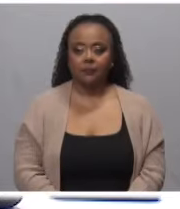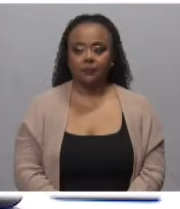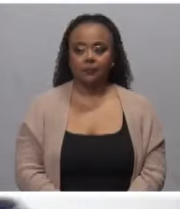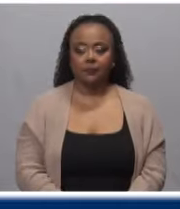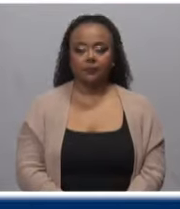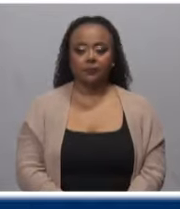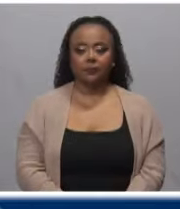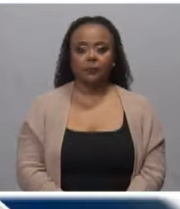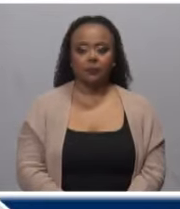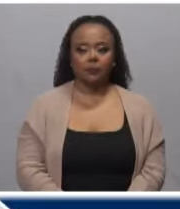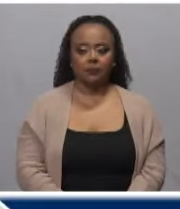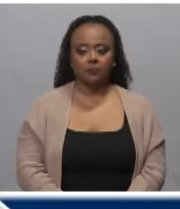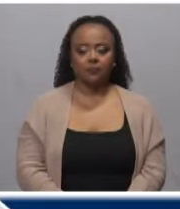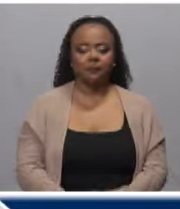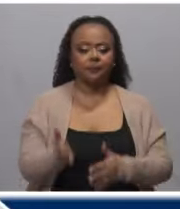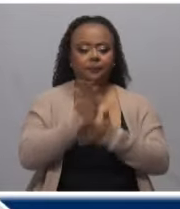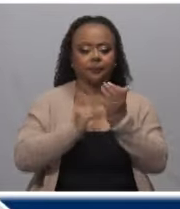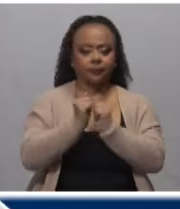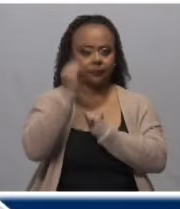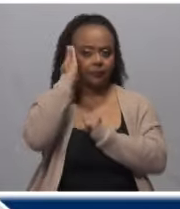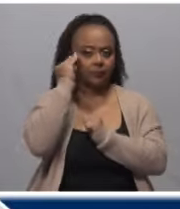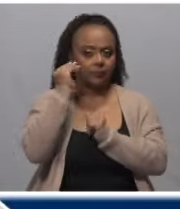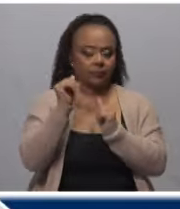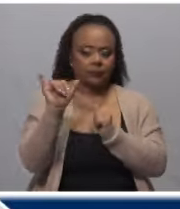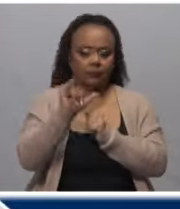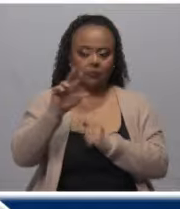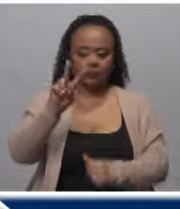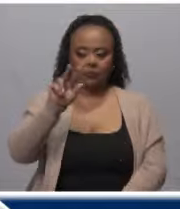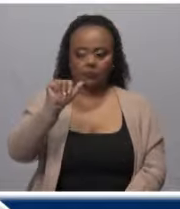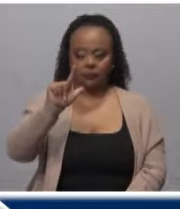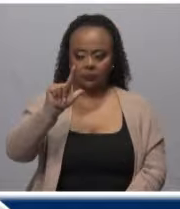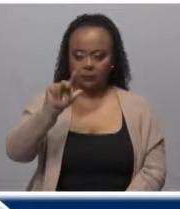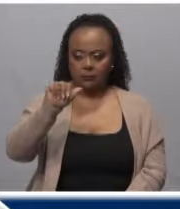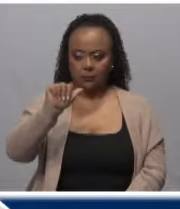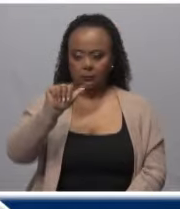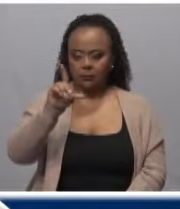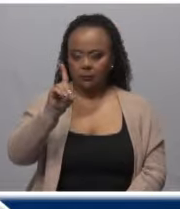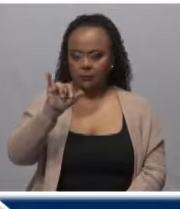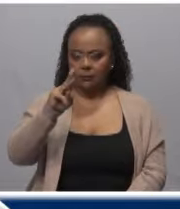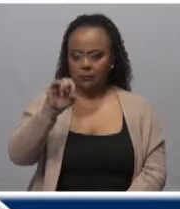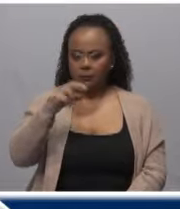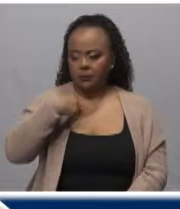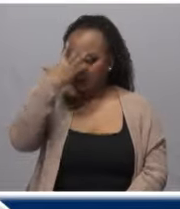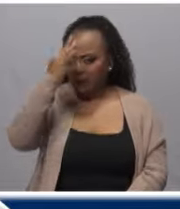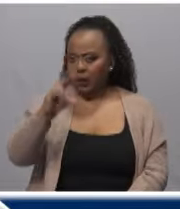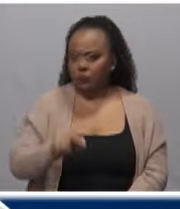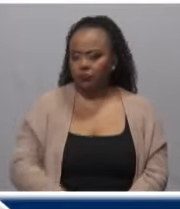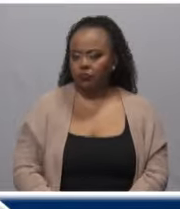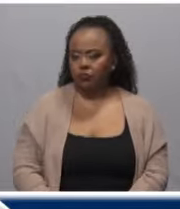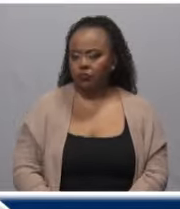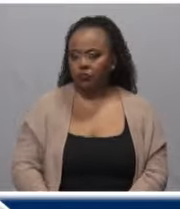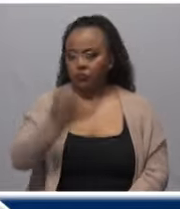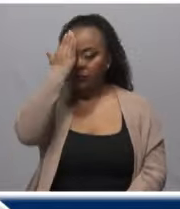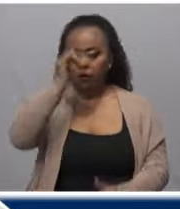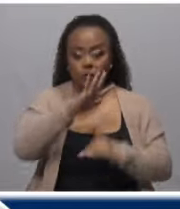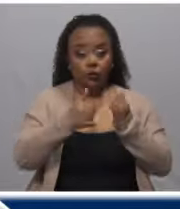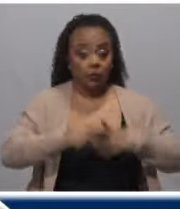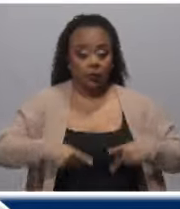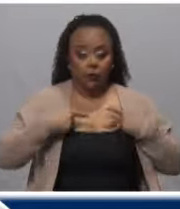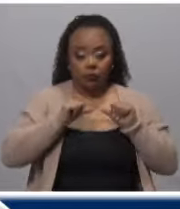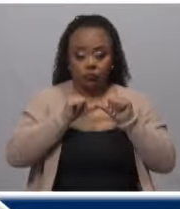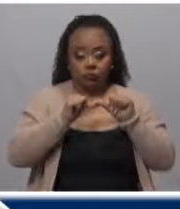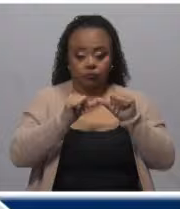y y alguien con trayectoria de un equipo como Vladimir o sea estoy tratando de hacer memorias y pero creo que no porque Vladimir toda la vida estado en